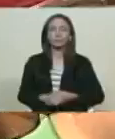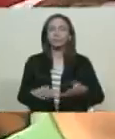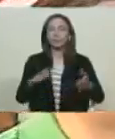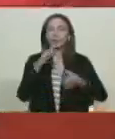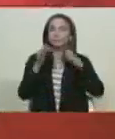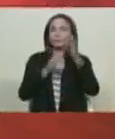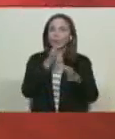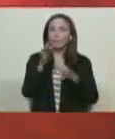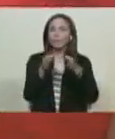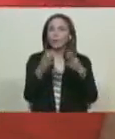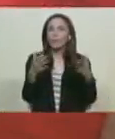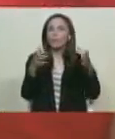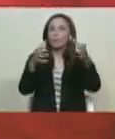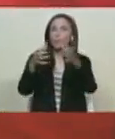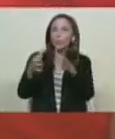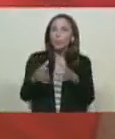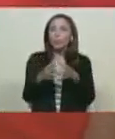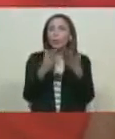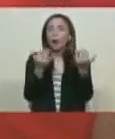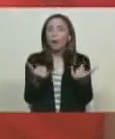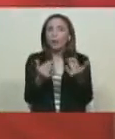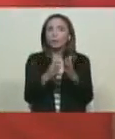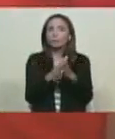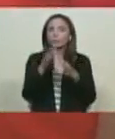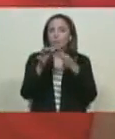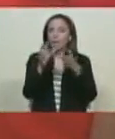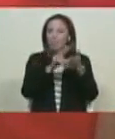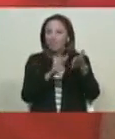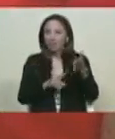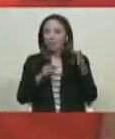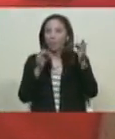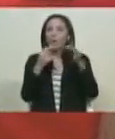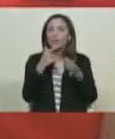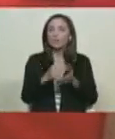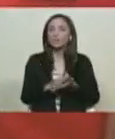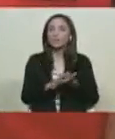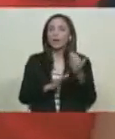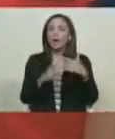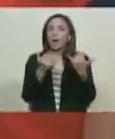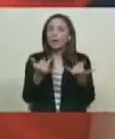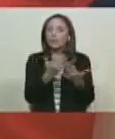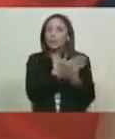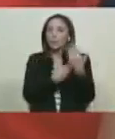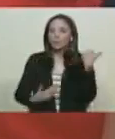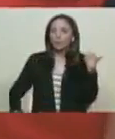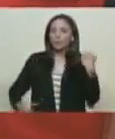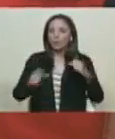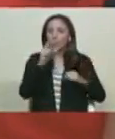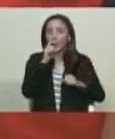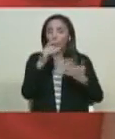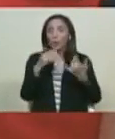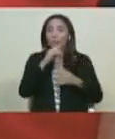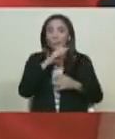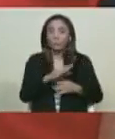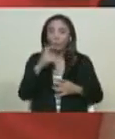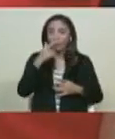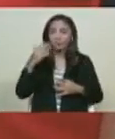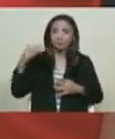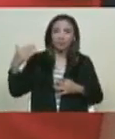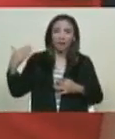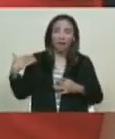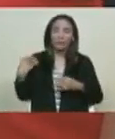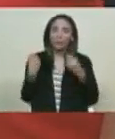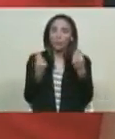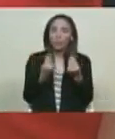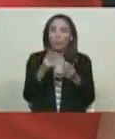decimos la clase obrera, proclama Nicolás Maduro Moros, ante un claro reclamo de la historia.